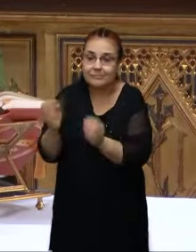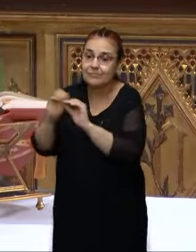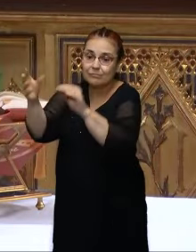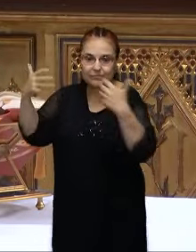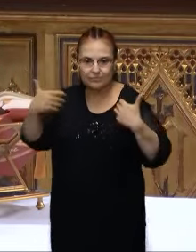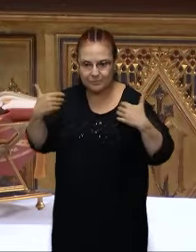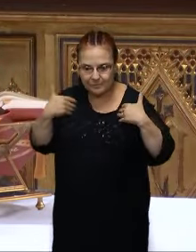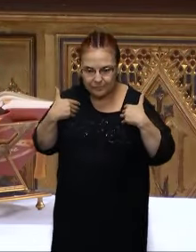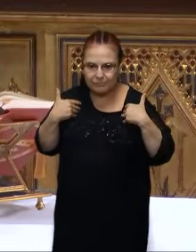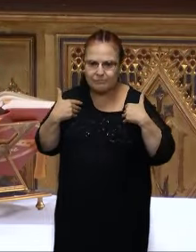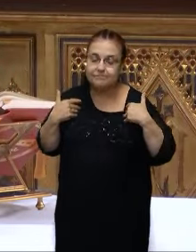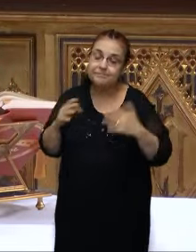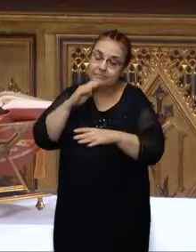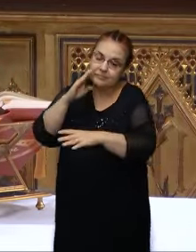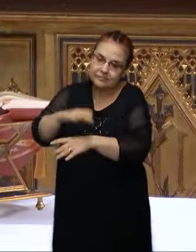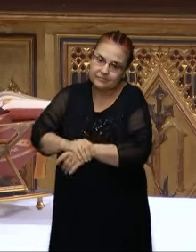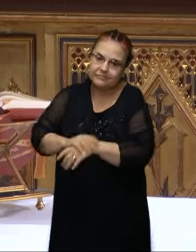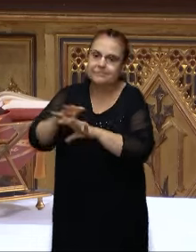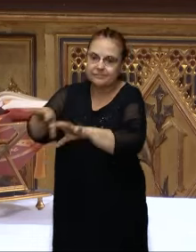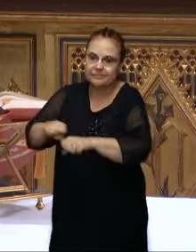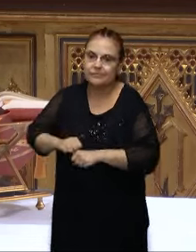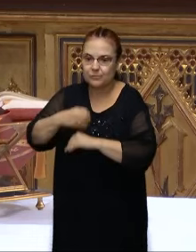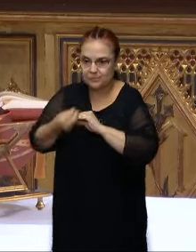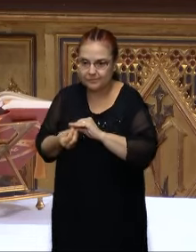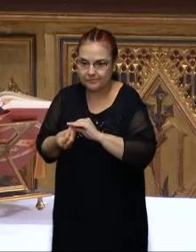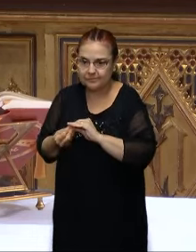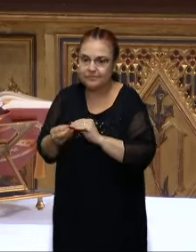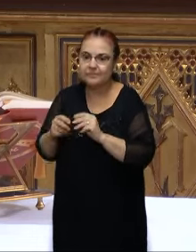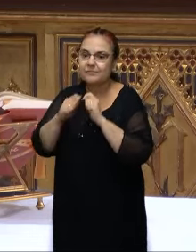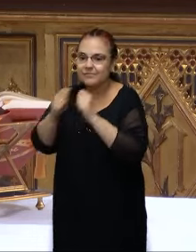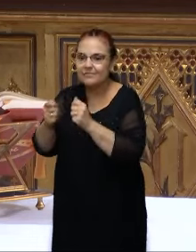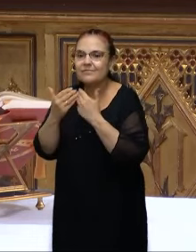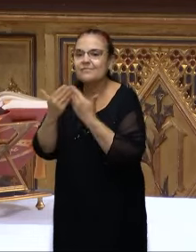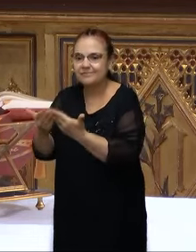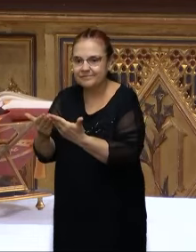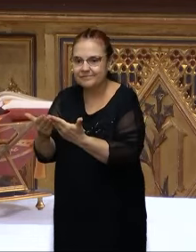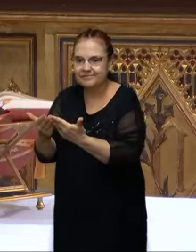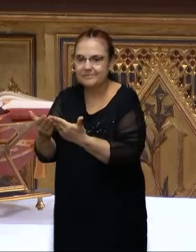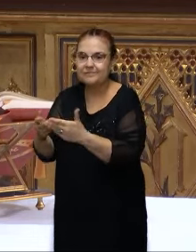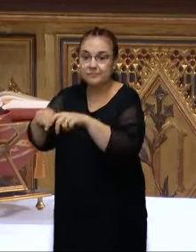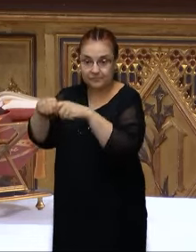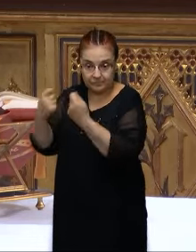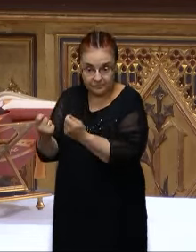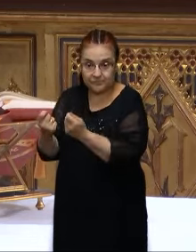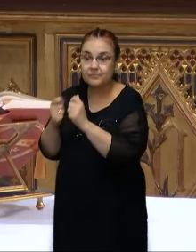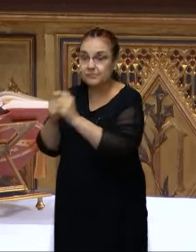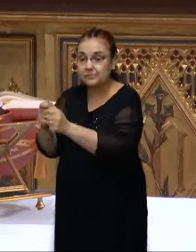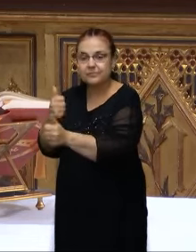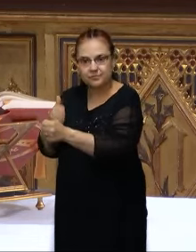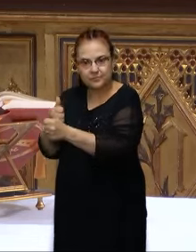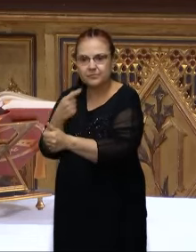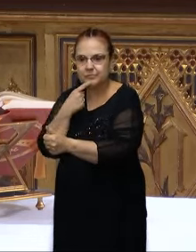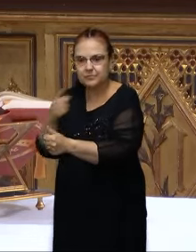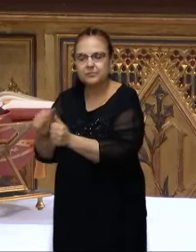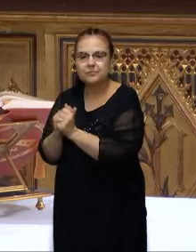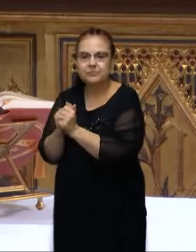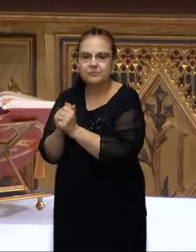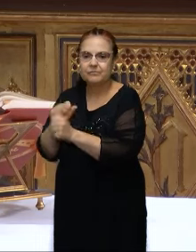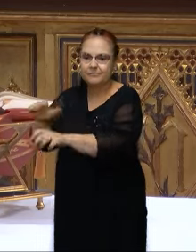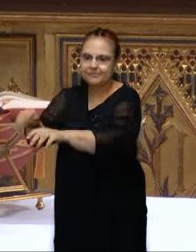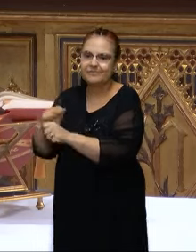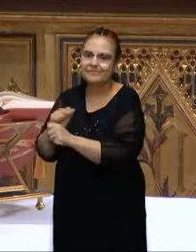ser entregado a su pasión voluntariamente aceptada, tomó pan. Dándote gracias, lo partió y lo dio a sus discípulos,